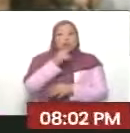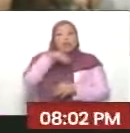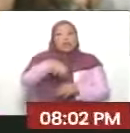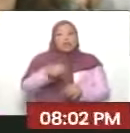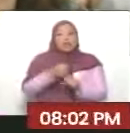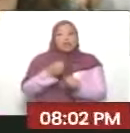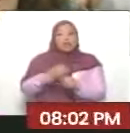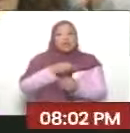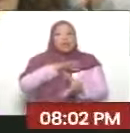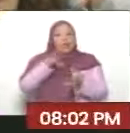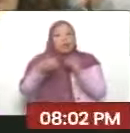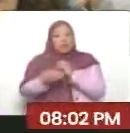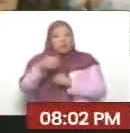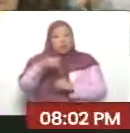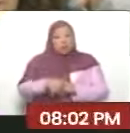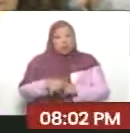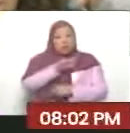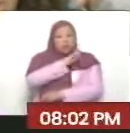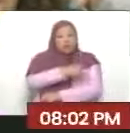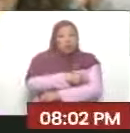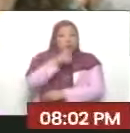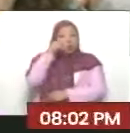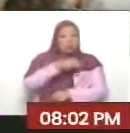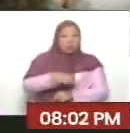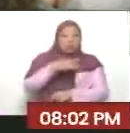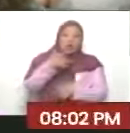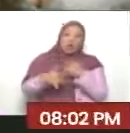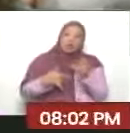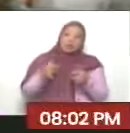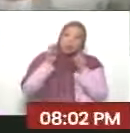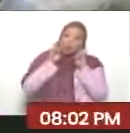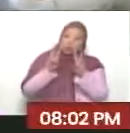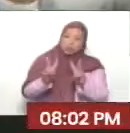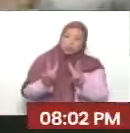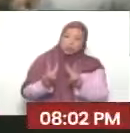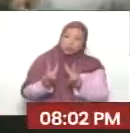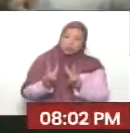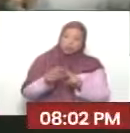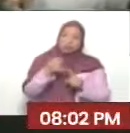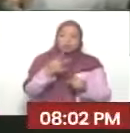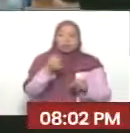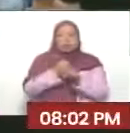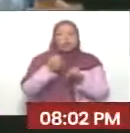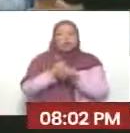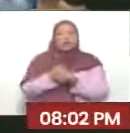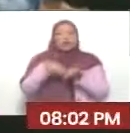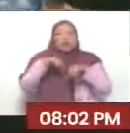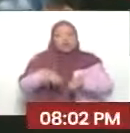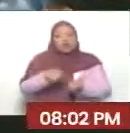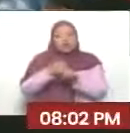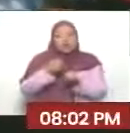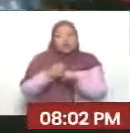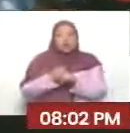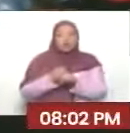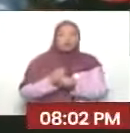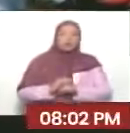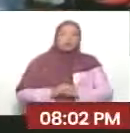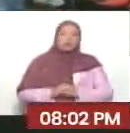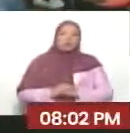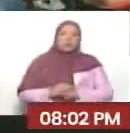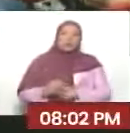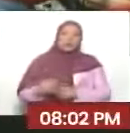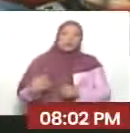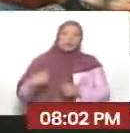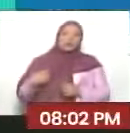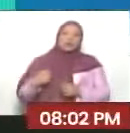Estado, transformar el Estado con el poder popular para hacerlo más eficiente. Esos son los dos modelos, un nuevo Estado, correcto. Un